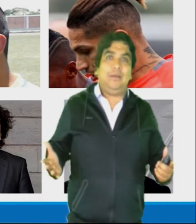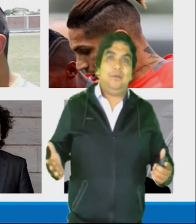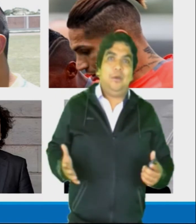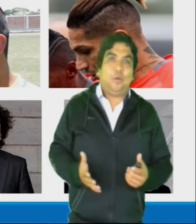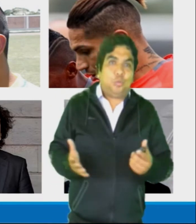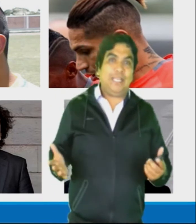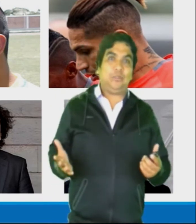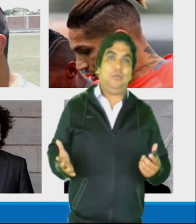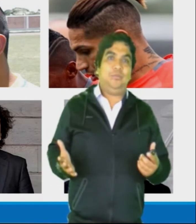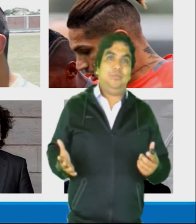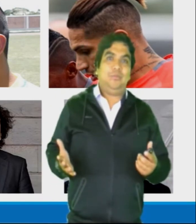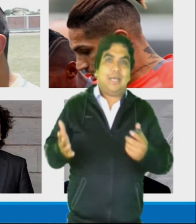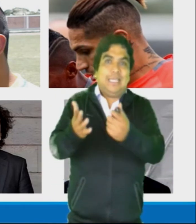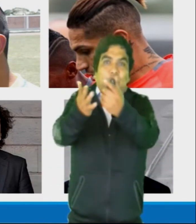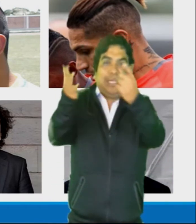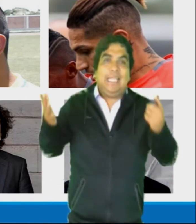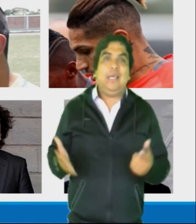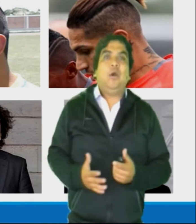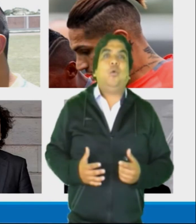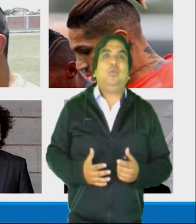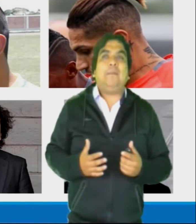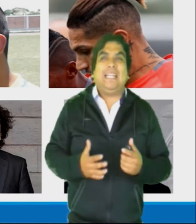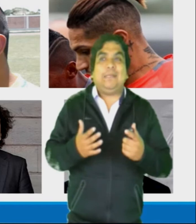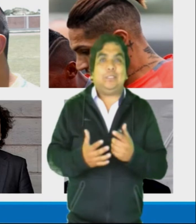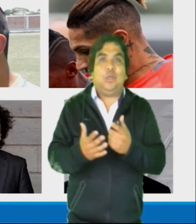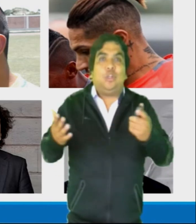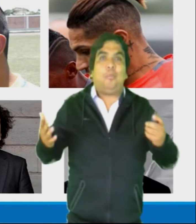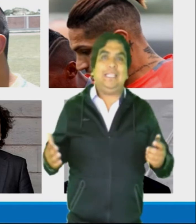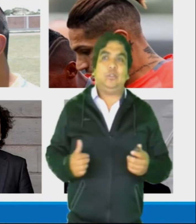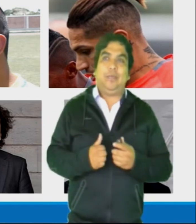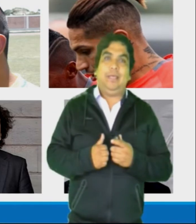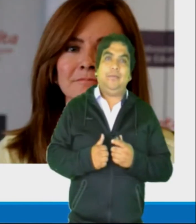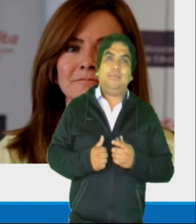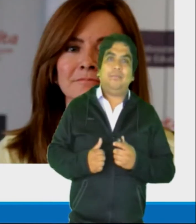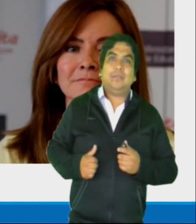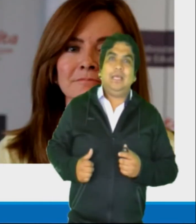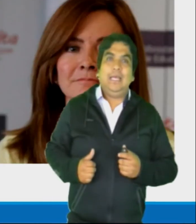comunican? Por supuesto, ¿no? Cada uno tiene una percepción de los peinados.